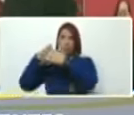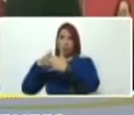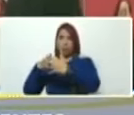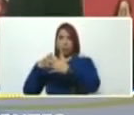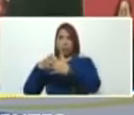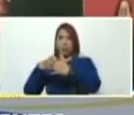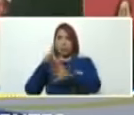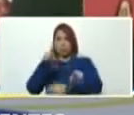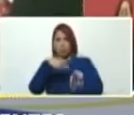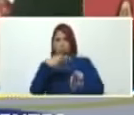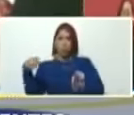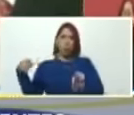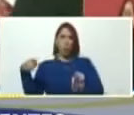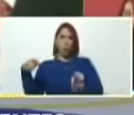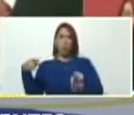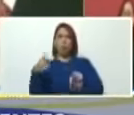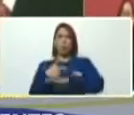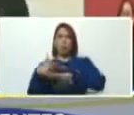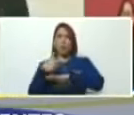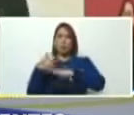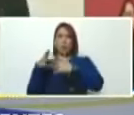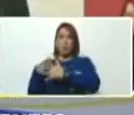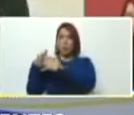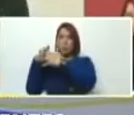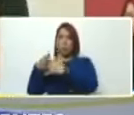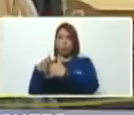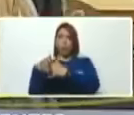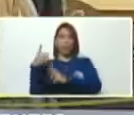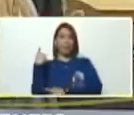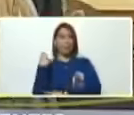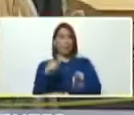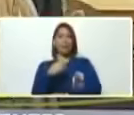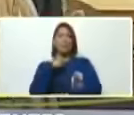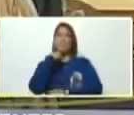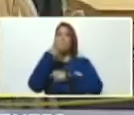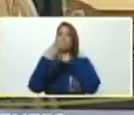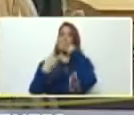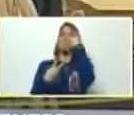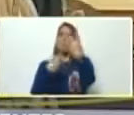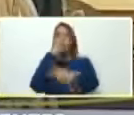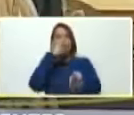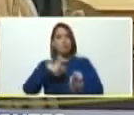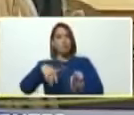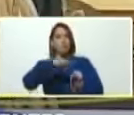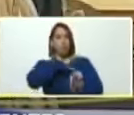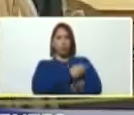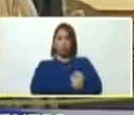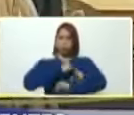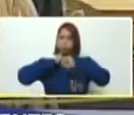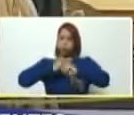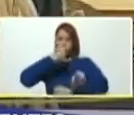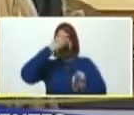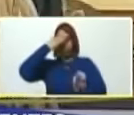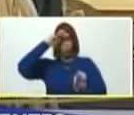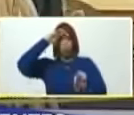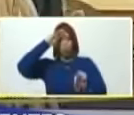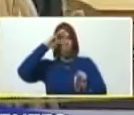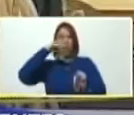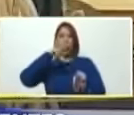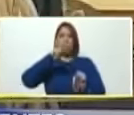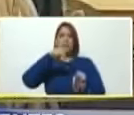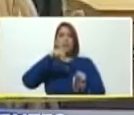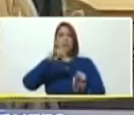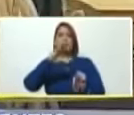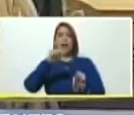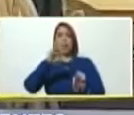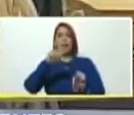no quiera el gobierno de Estados Unidos, tendrá la voz de los pueblos rebeldes de Cuba, Nicaragua y